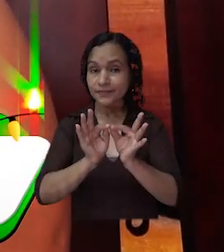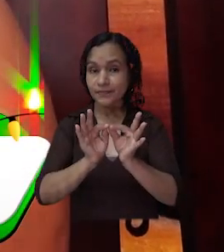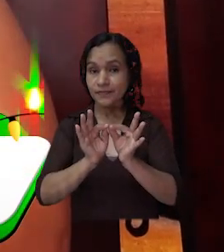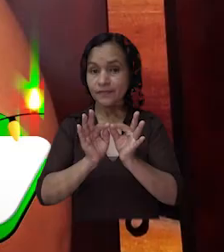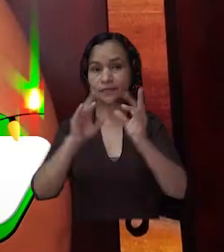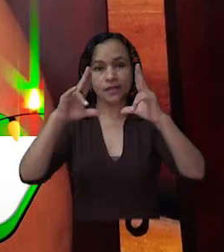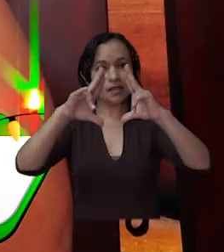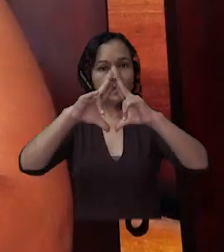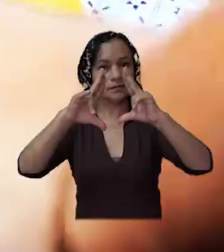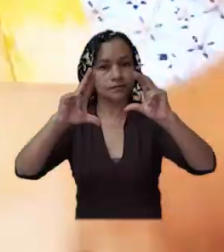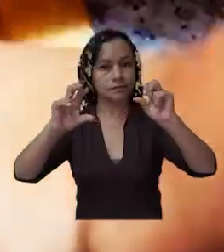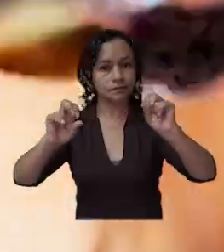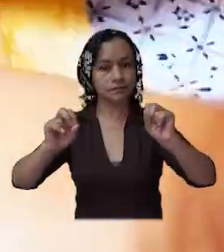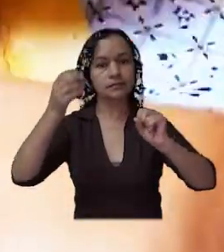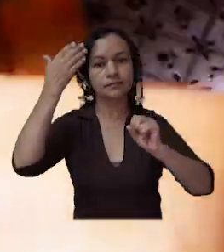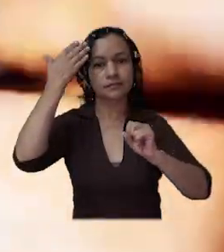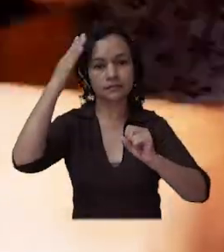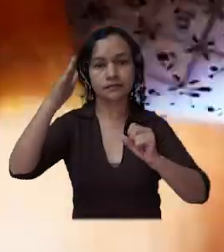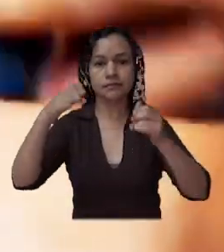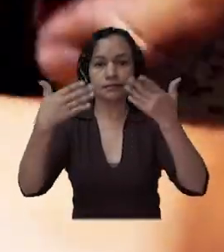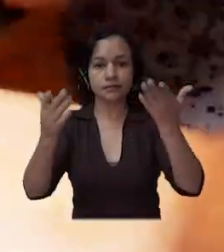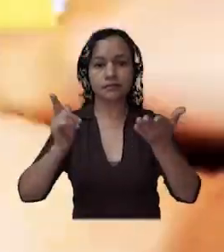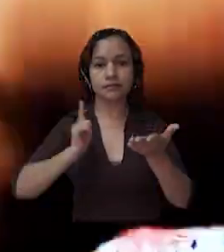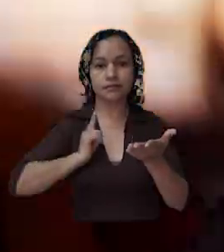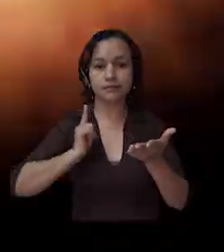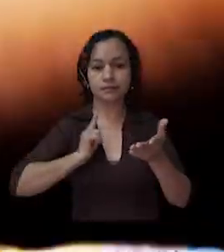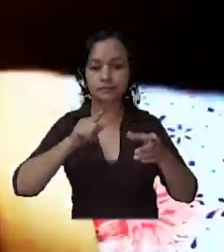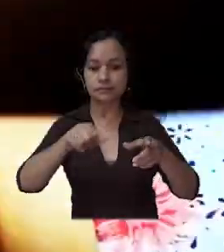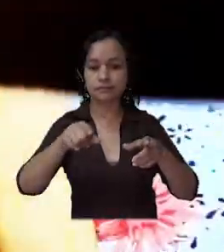nivel nicaragüense nos demos cuenta que tenemos a mano